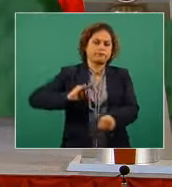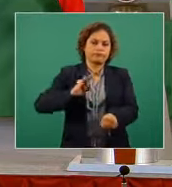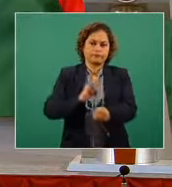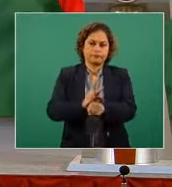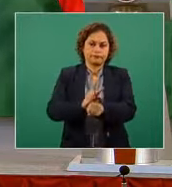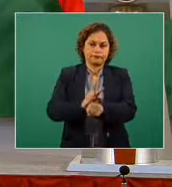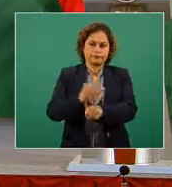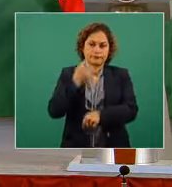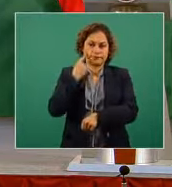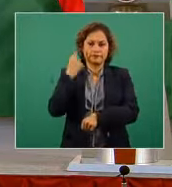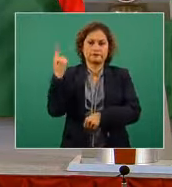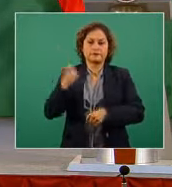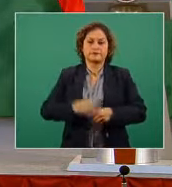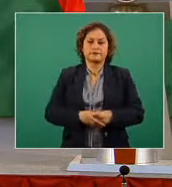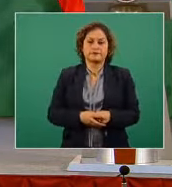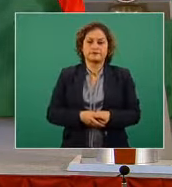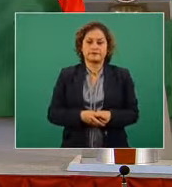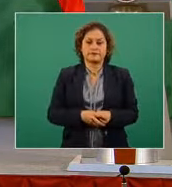Miren lo que